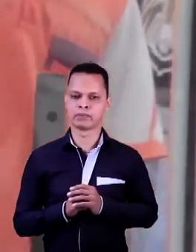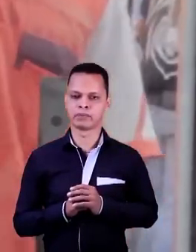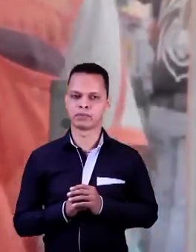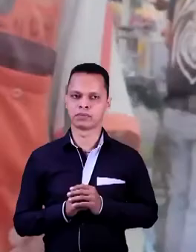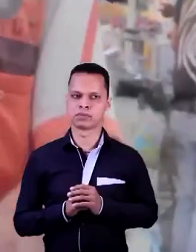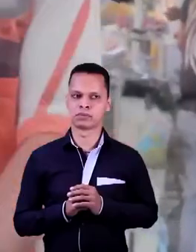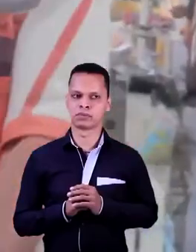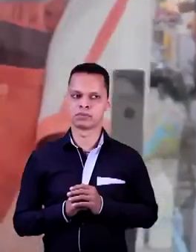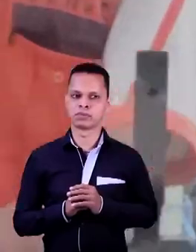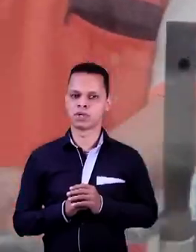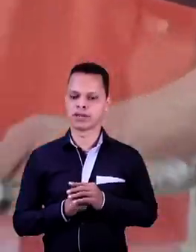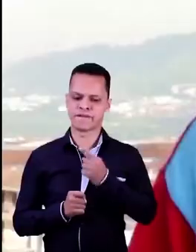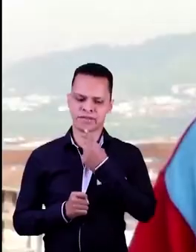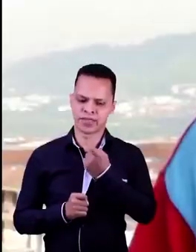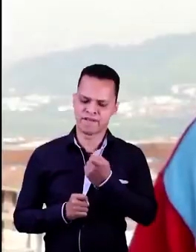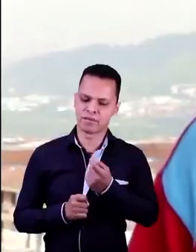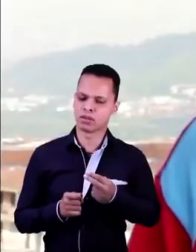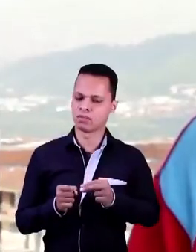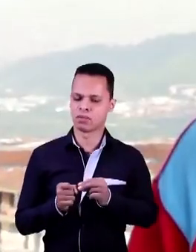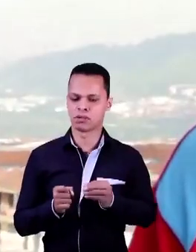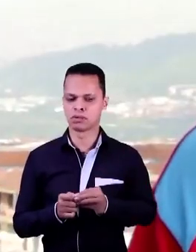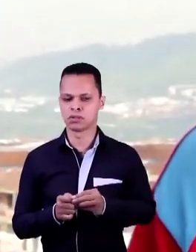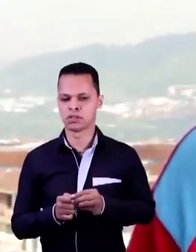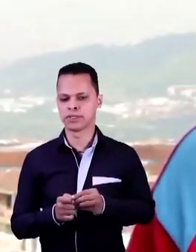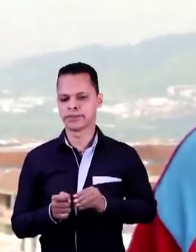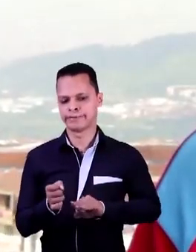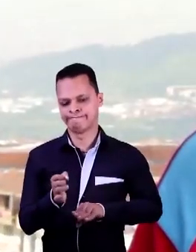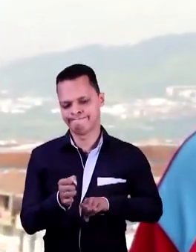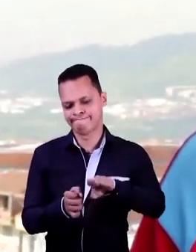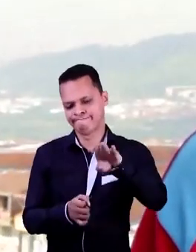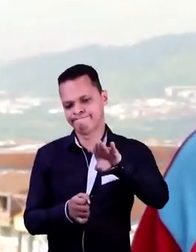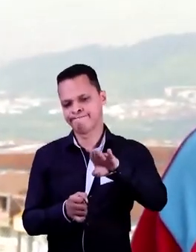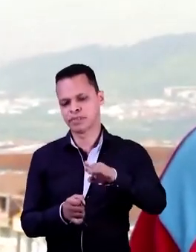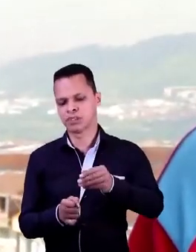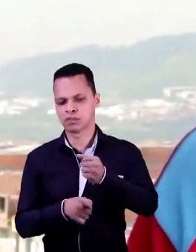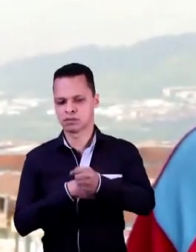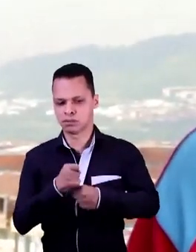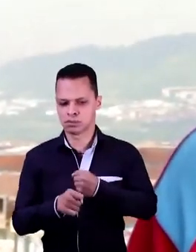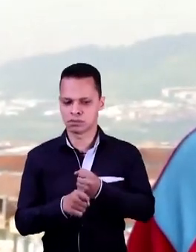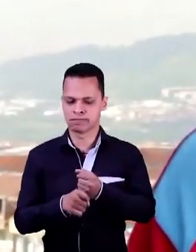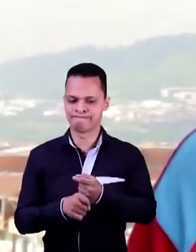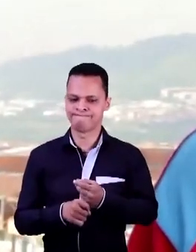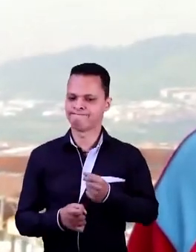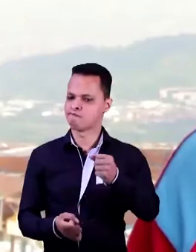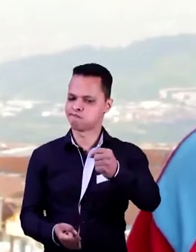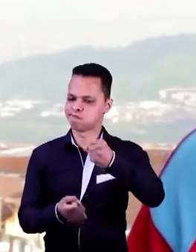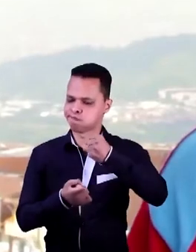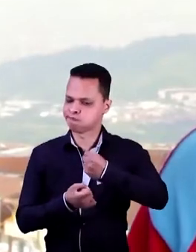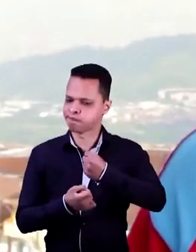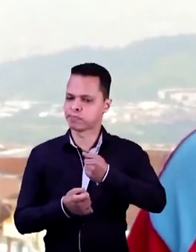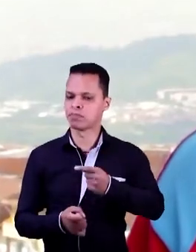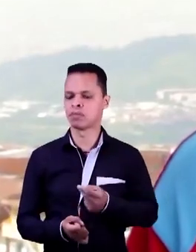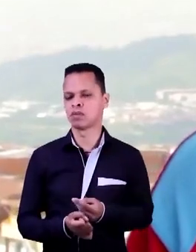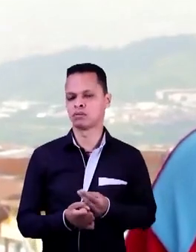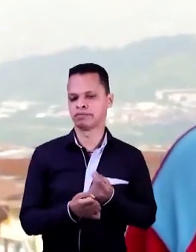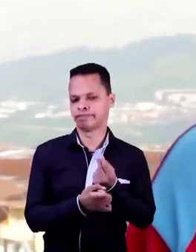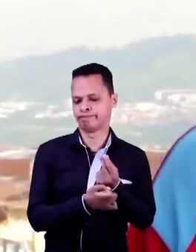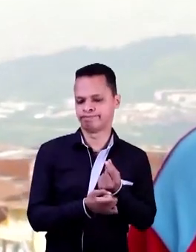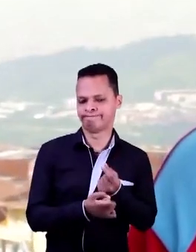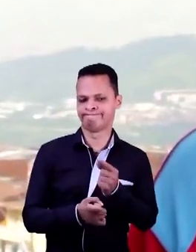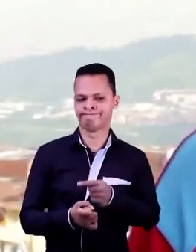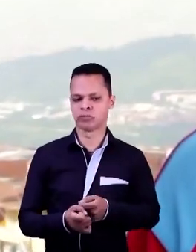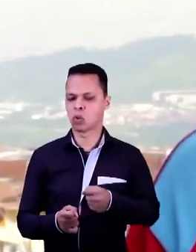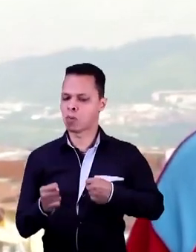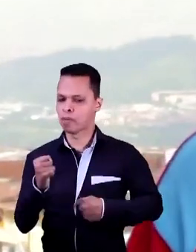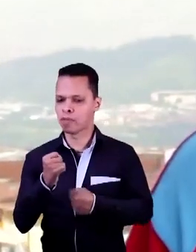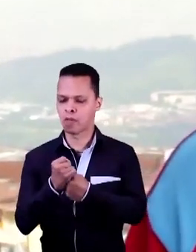200. Amiga, pues. Lo más difícil como emprendedor en estos años es no tener como un capital en